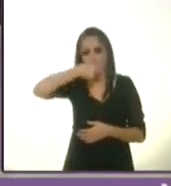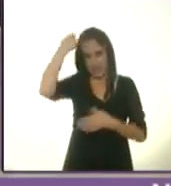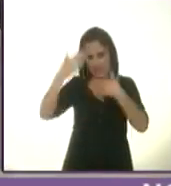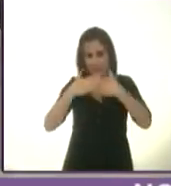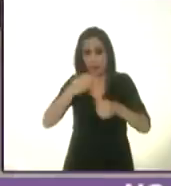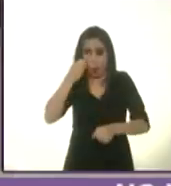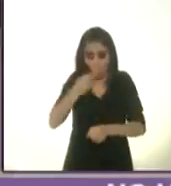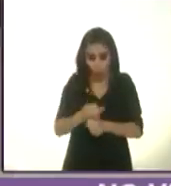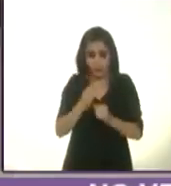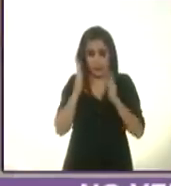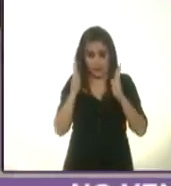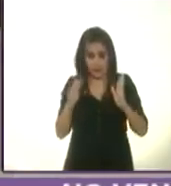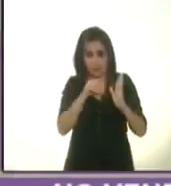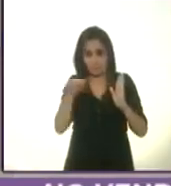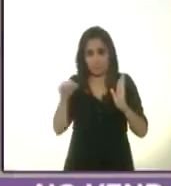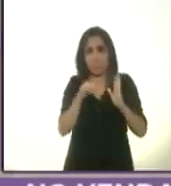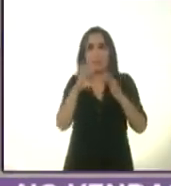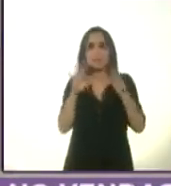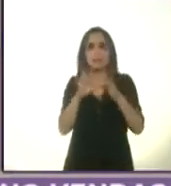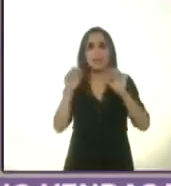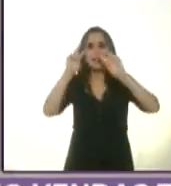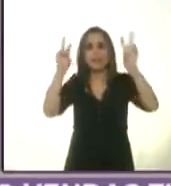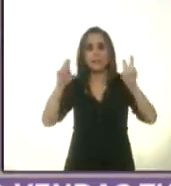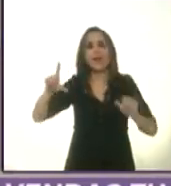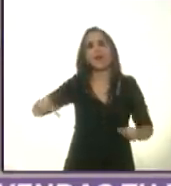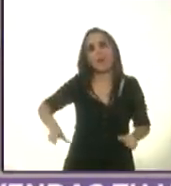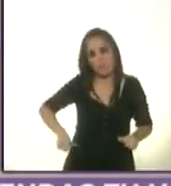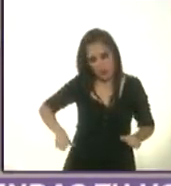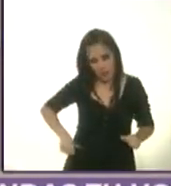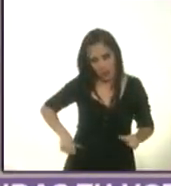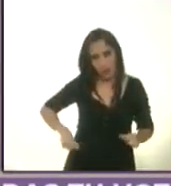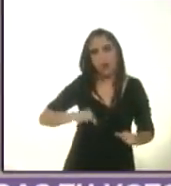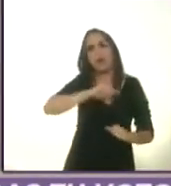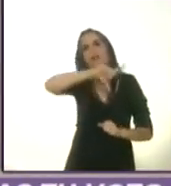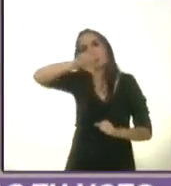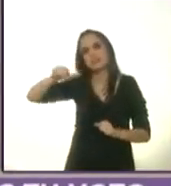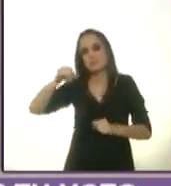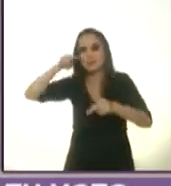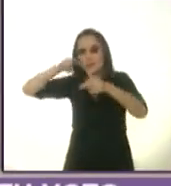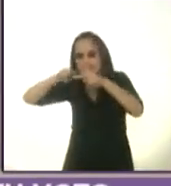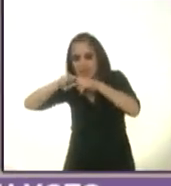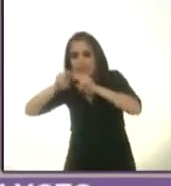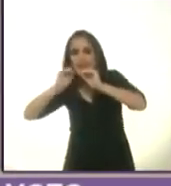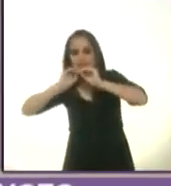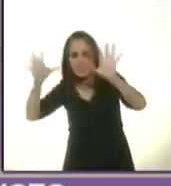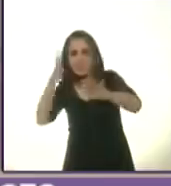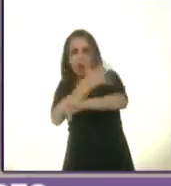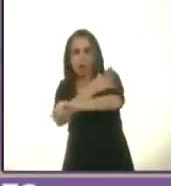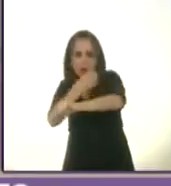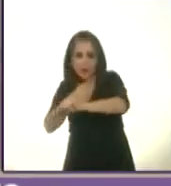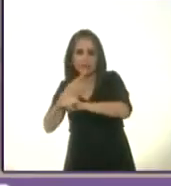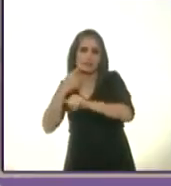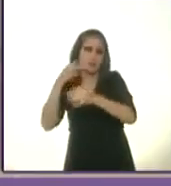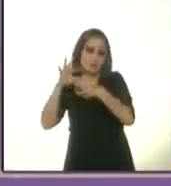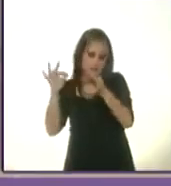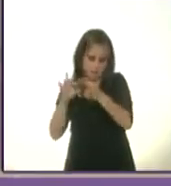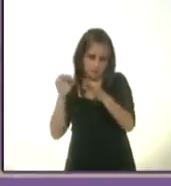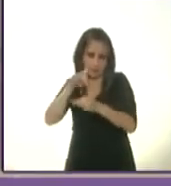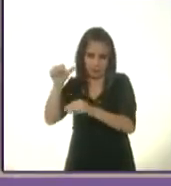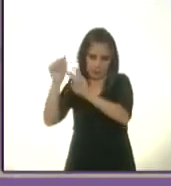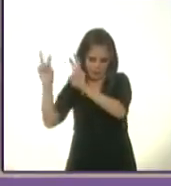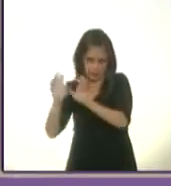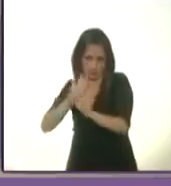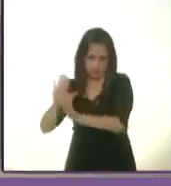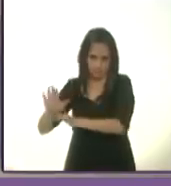estamos platicando de los temas de gobierno posteriormente platicaremos de la transparencia y la rendición de cuentas adelante cándida